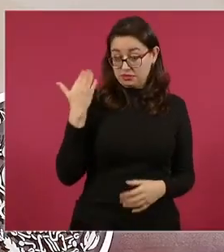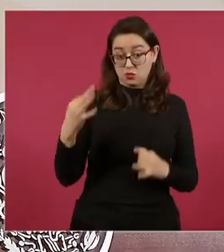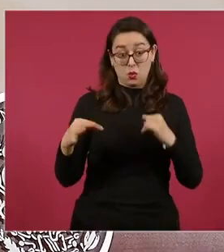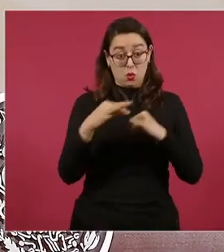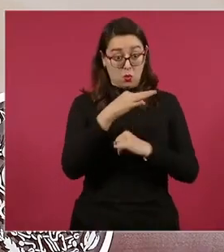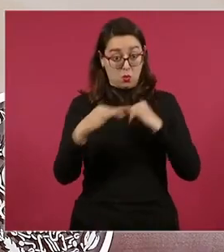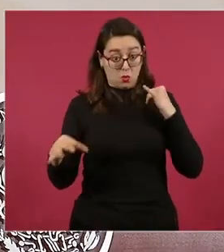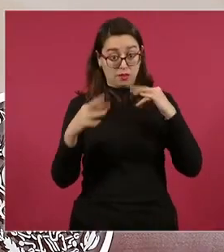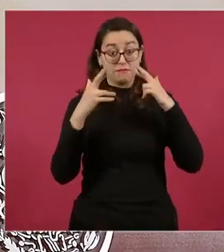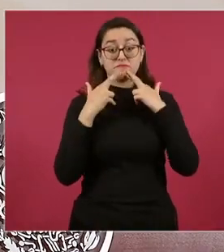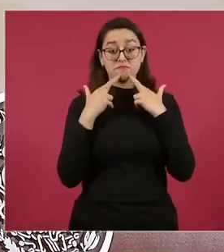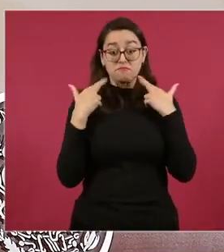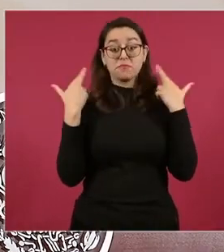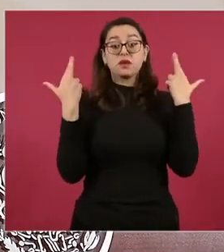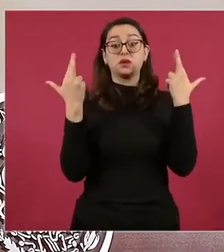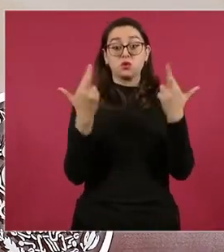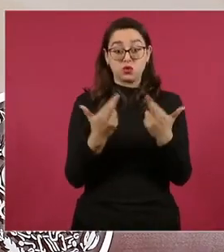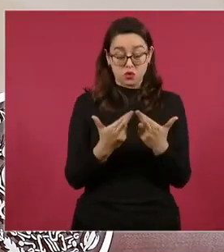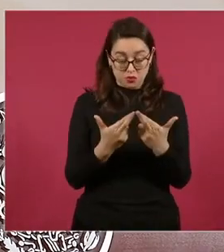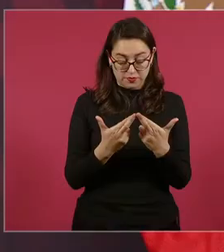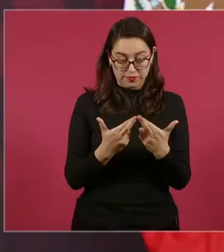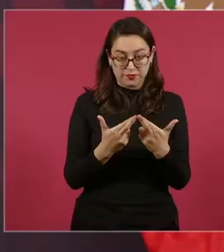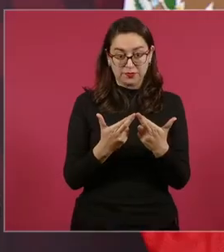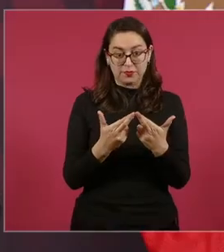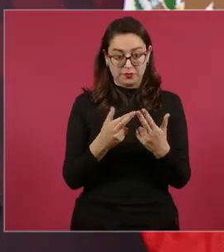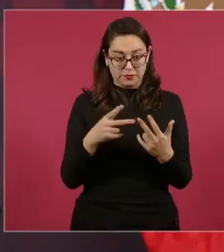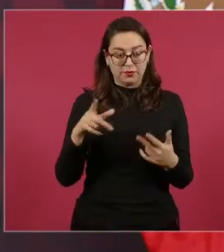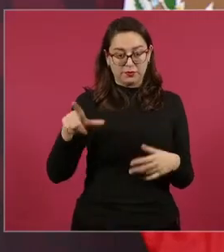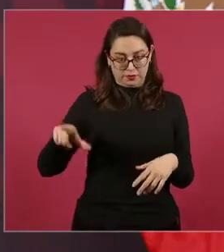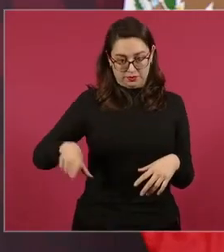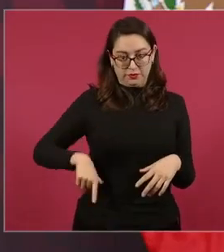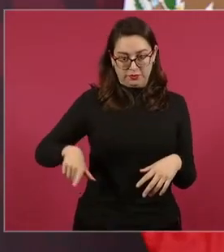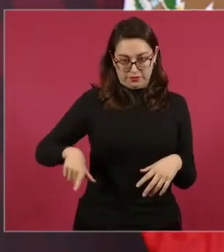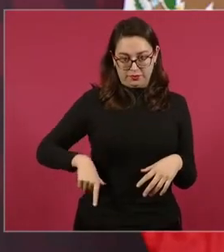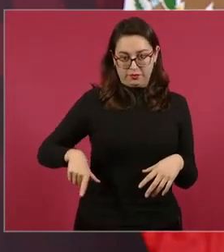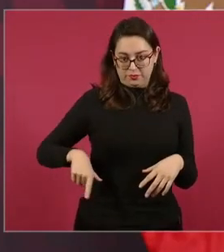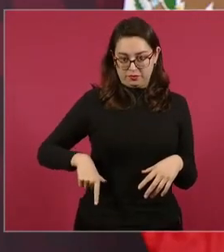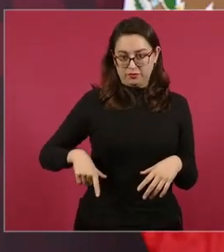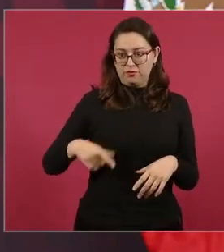que le dije que les informara de esto.